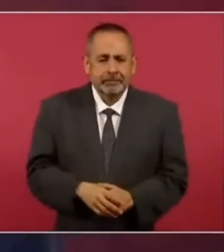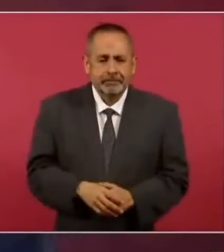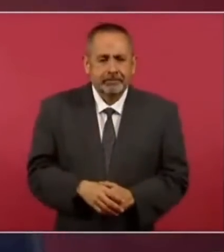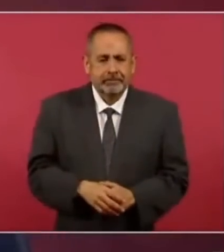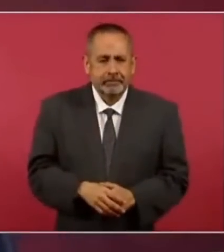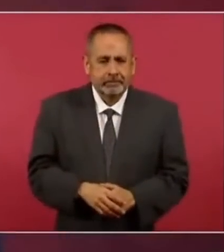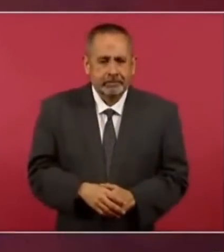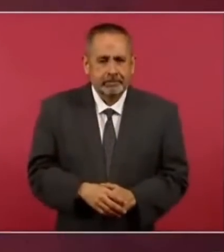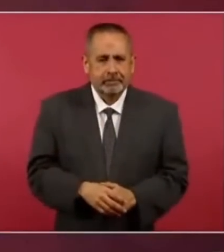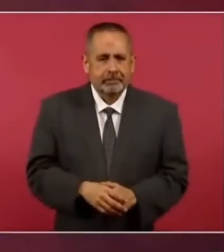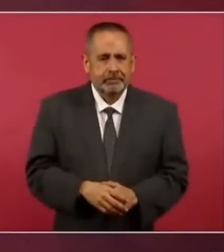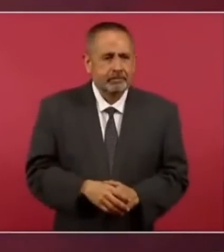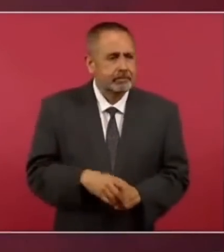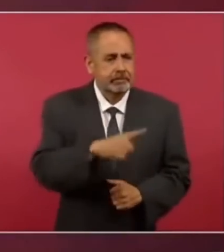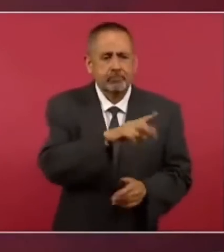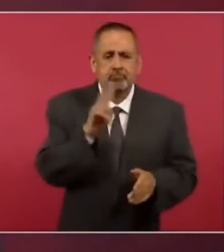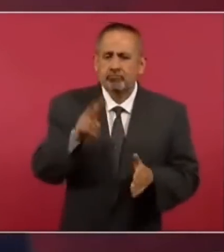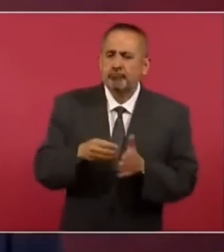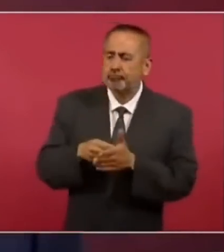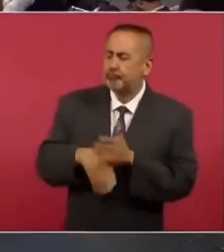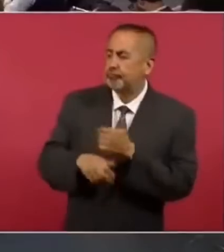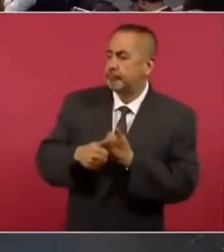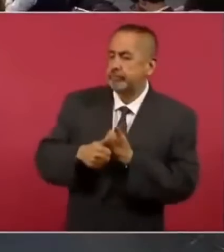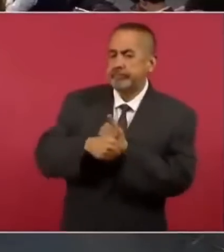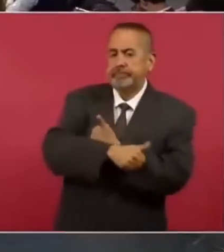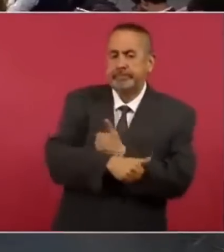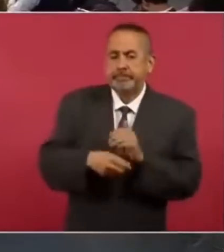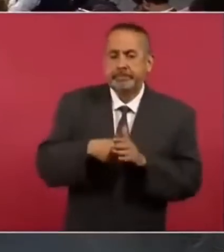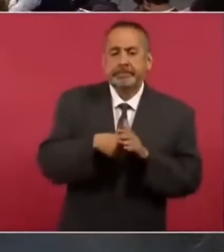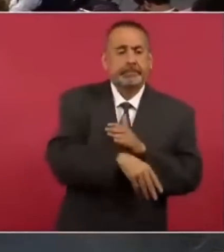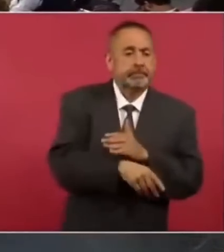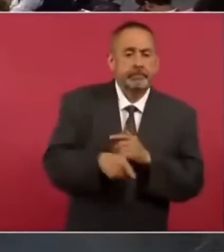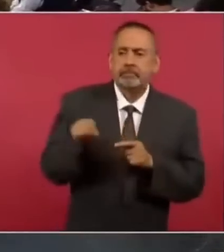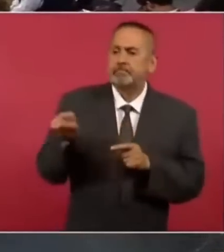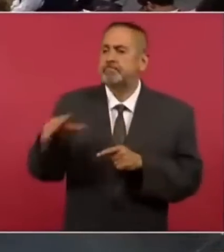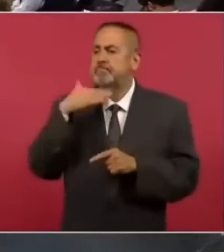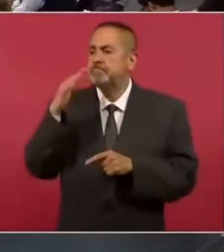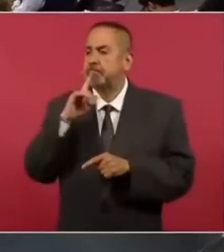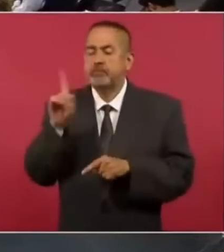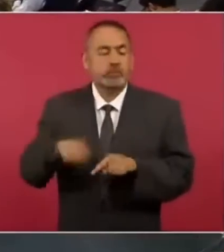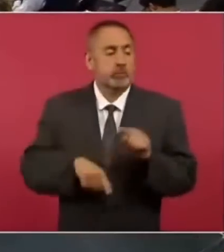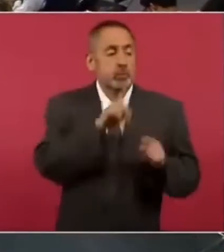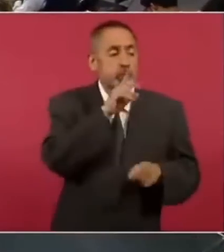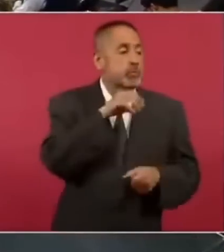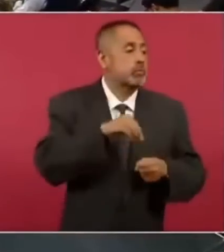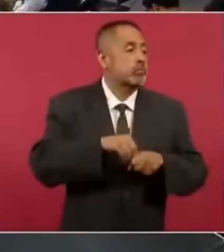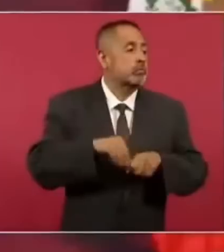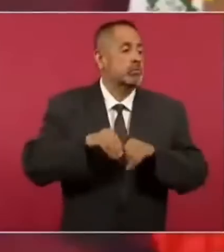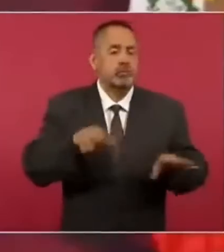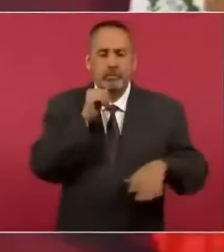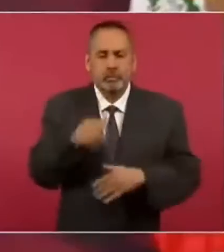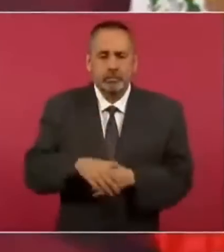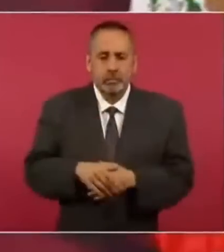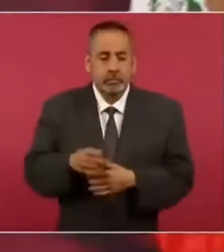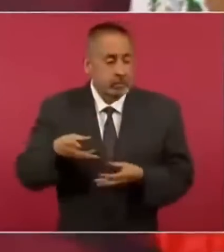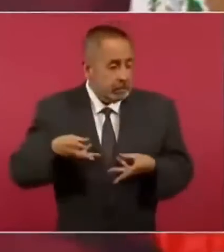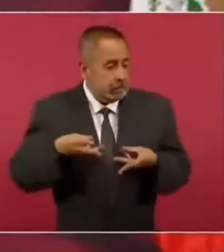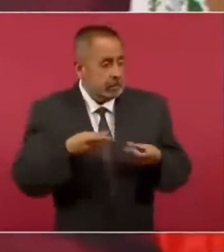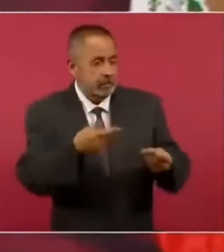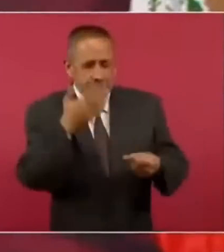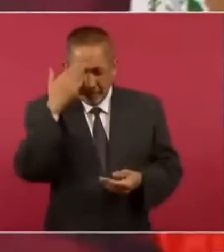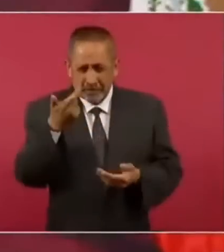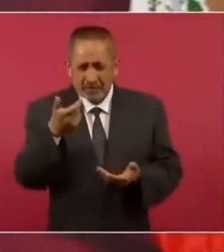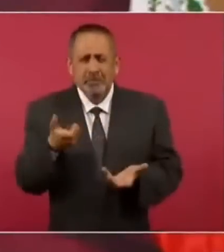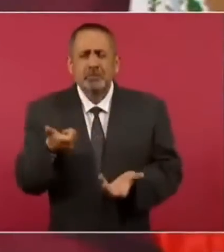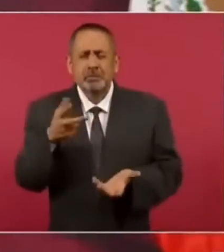era ocultar los actos de corrupción. Pero además cuesta, ¿saben cuánto le